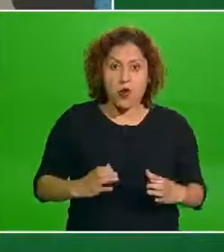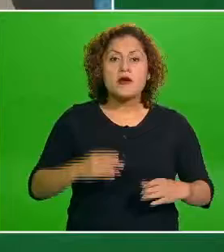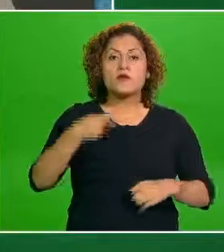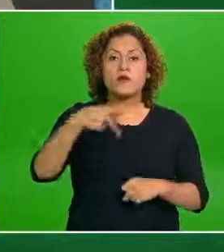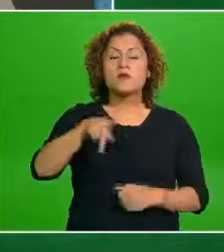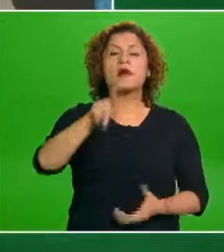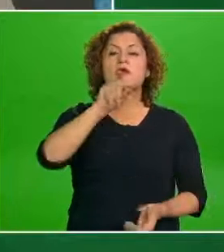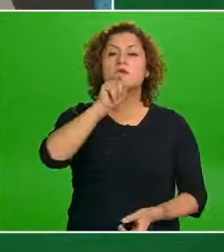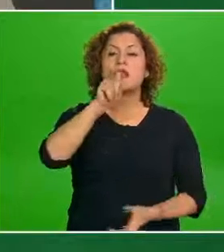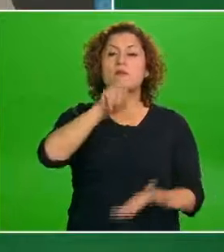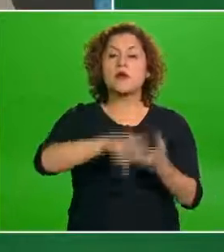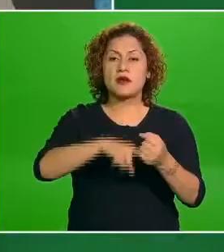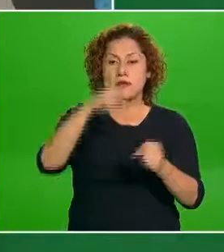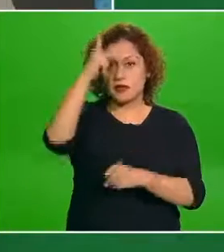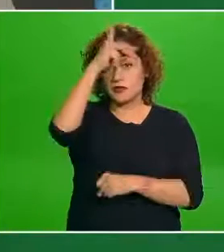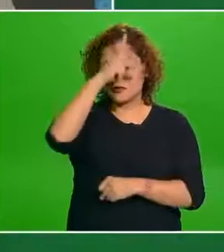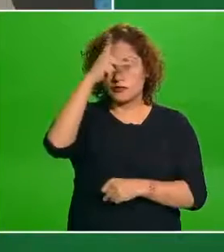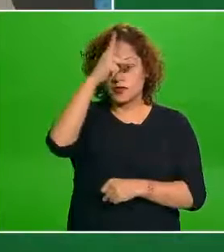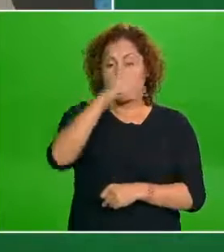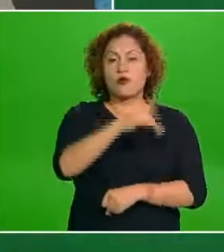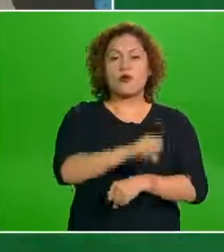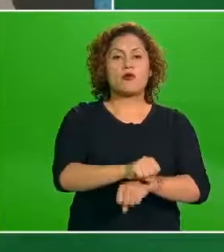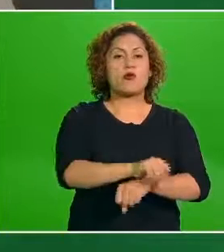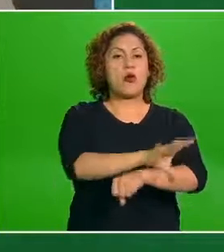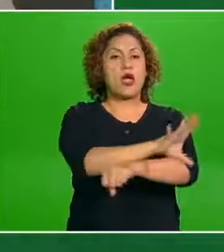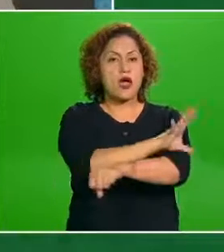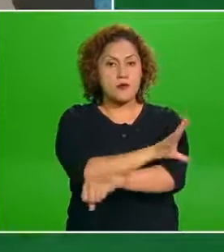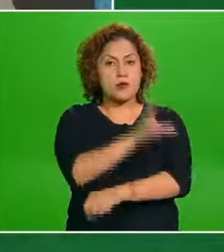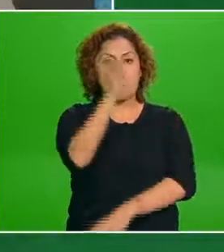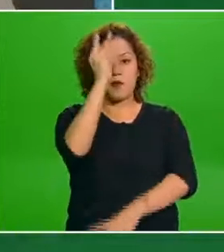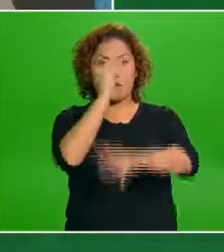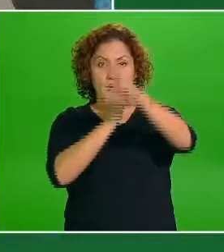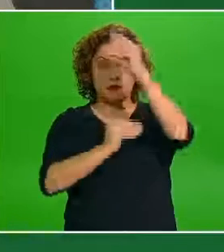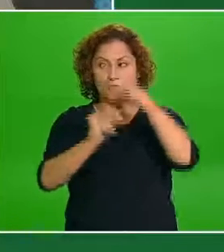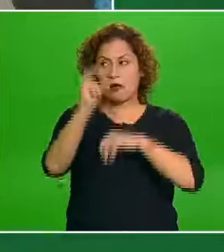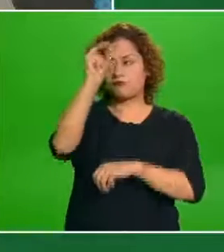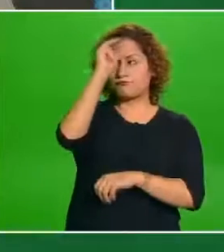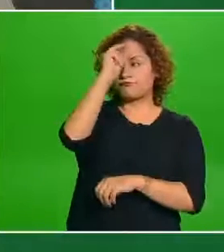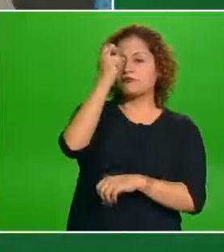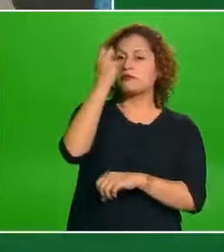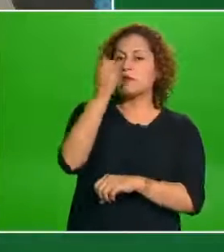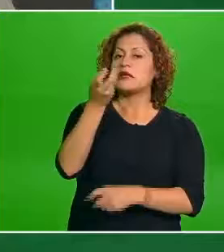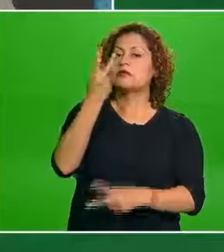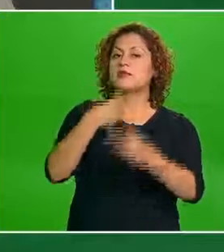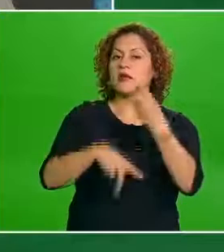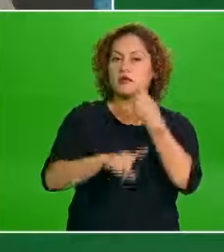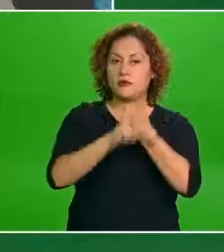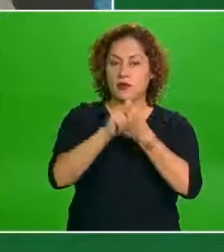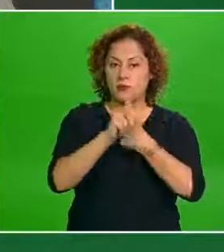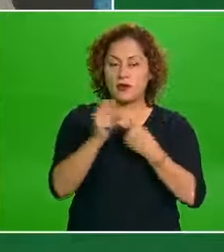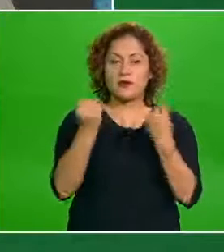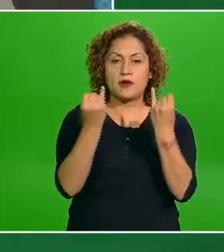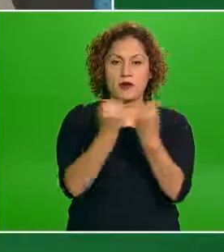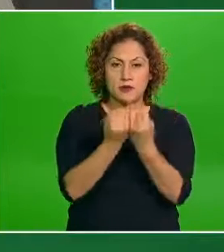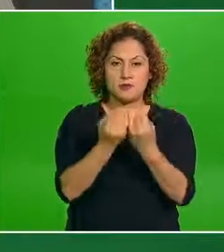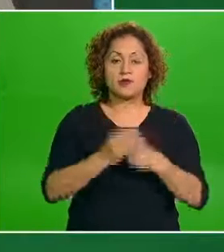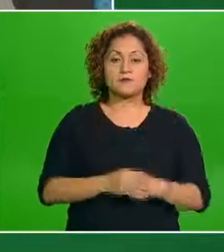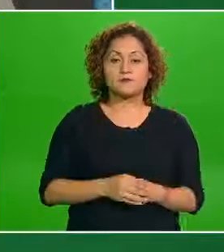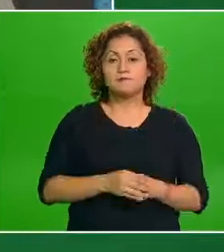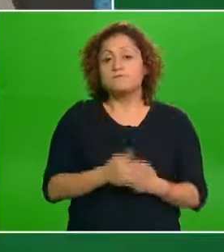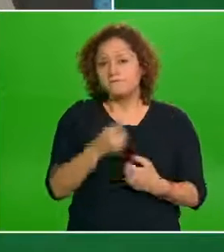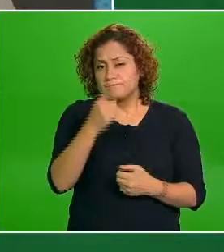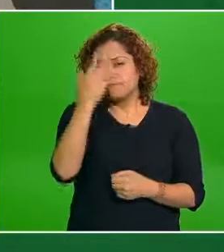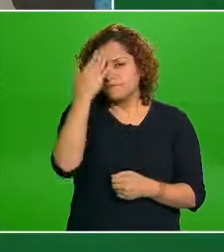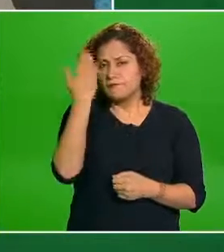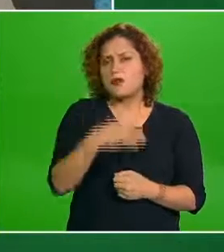áreas psicológicas, emocionales, de aprendizaje e intelectuales en las personas. Comer mal en nuestra